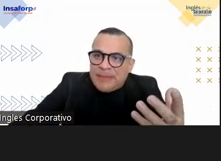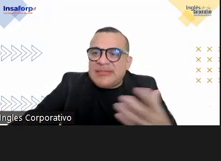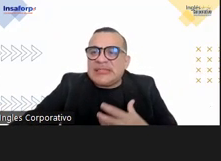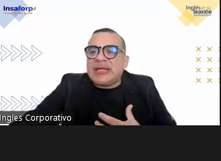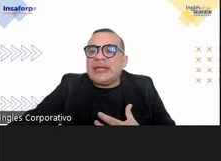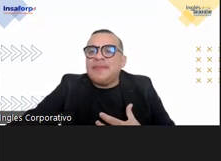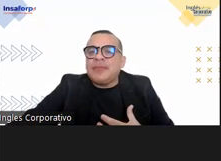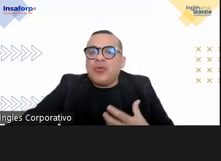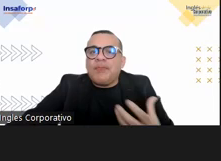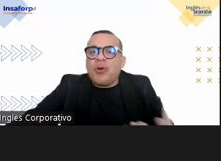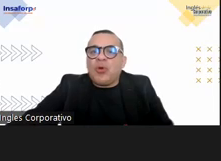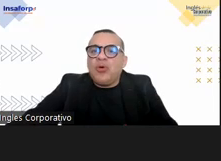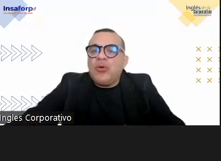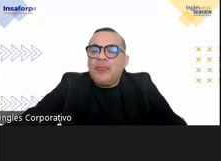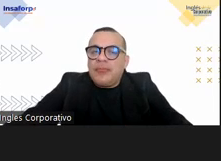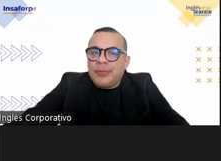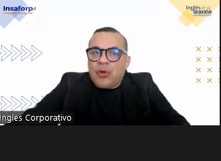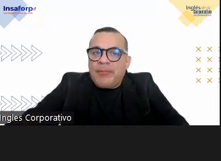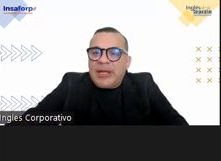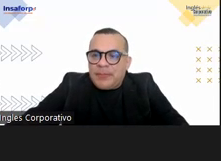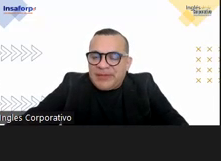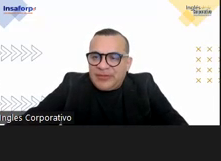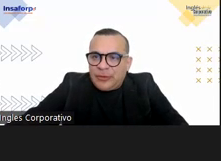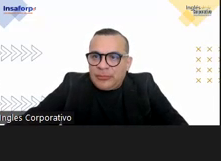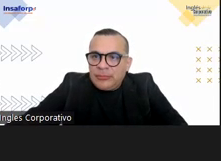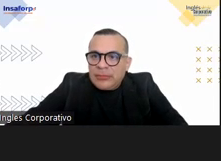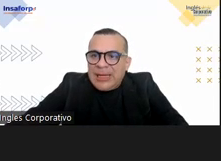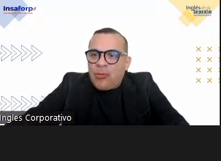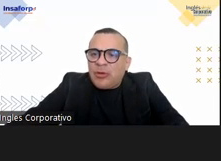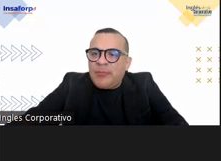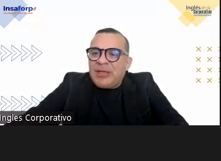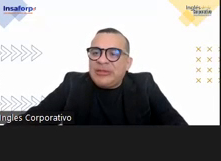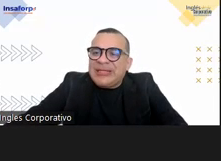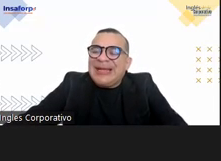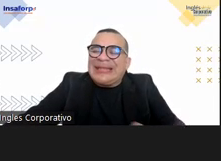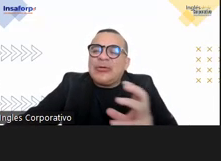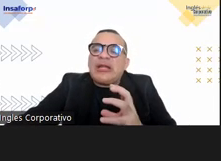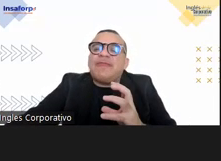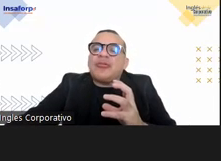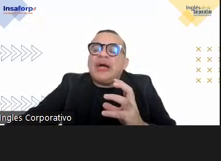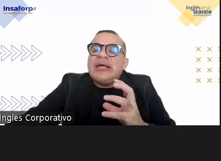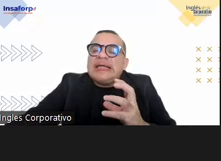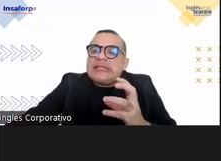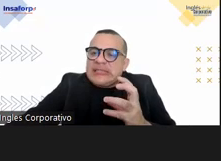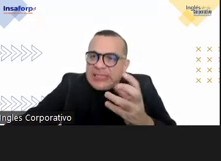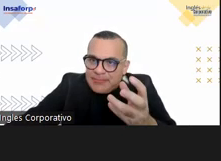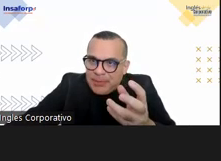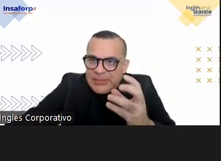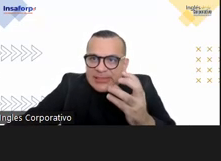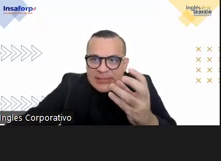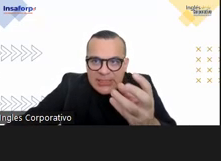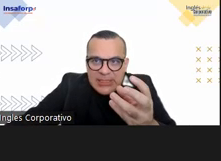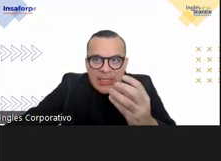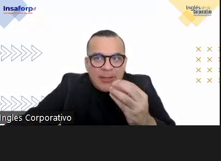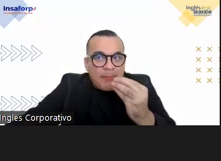entonces ahora presentarle un poco con mayor precisión el cuadro de mando integral de una forma